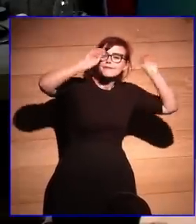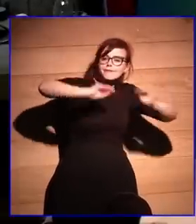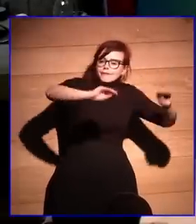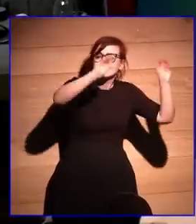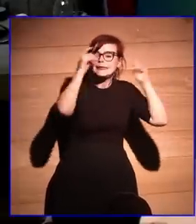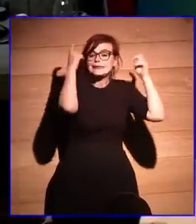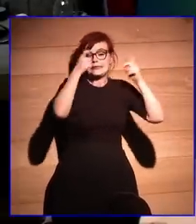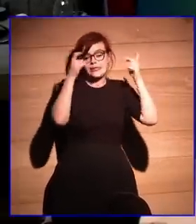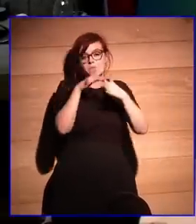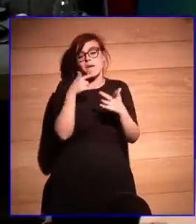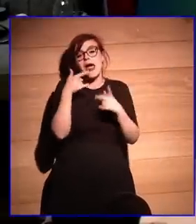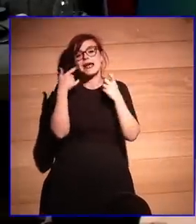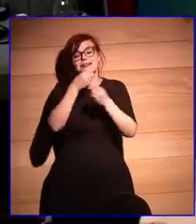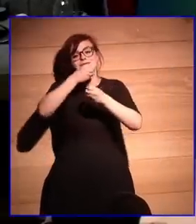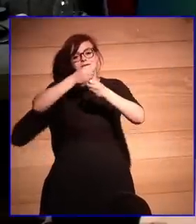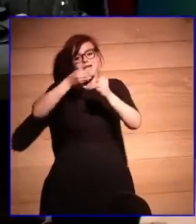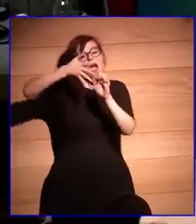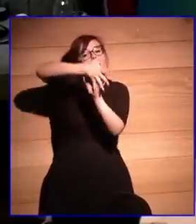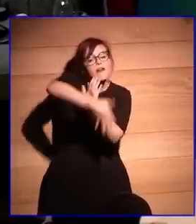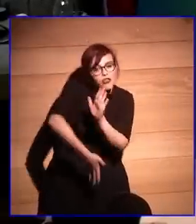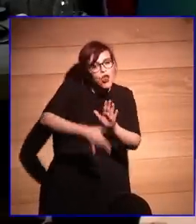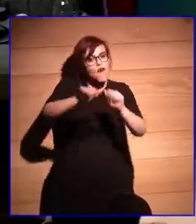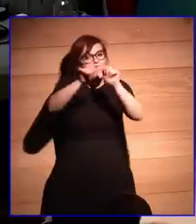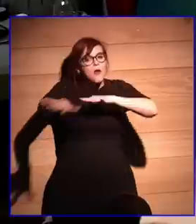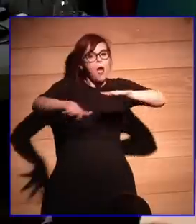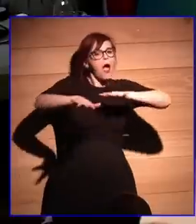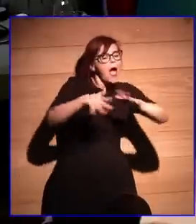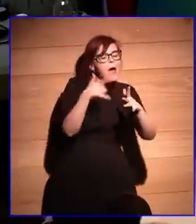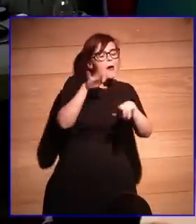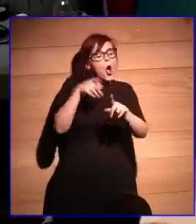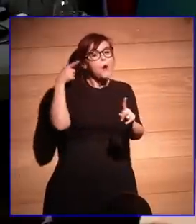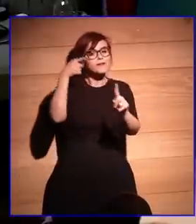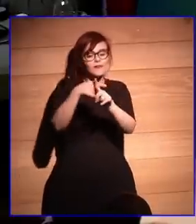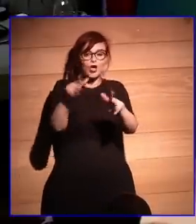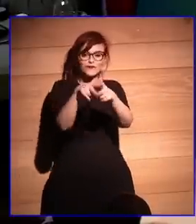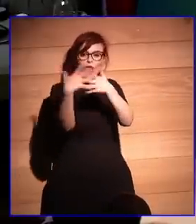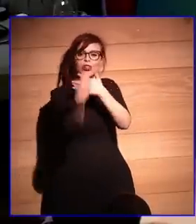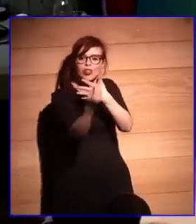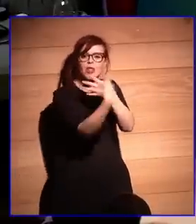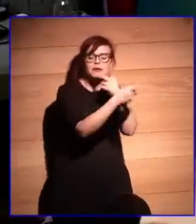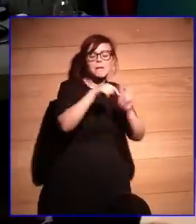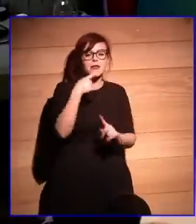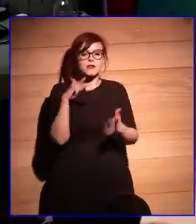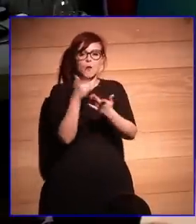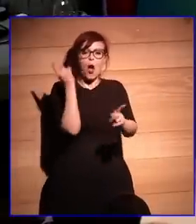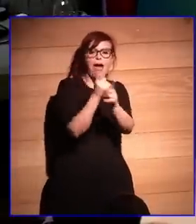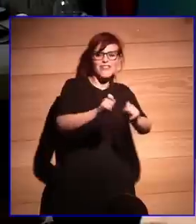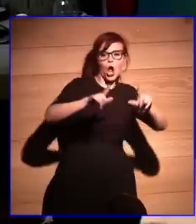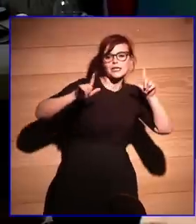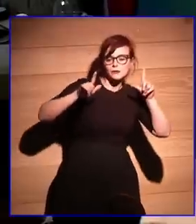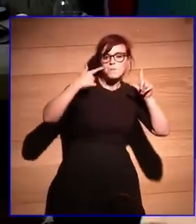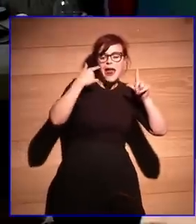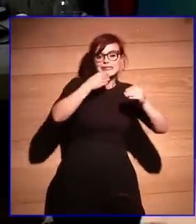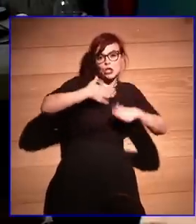posibilitan narraciones más dinámicas y con oposiciones y antagonismos que